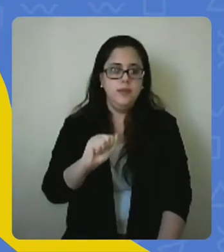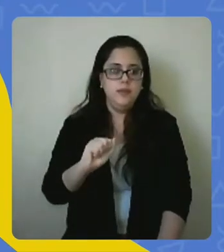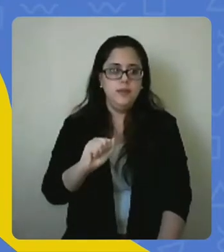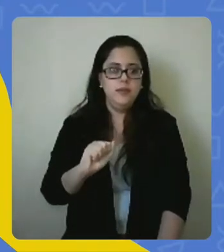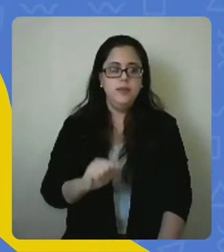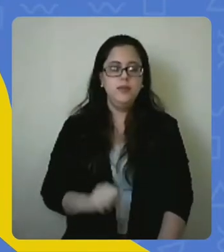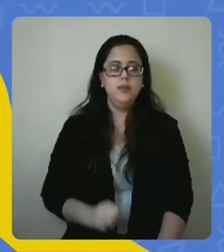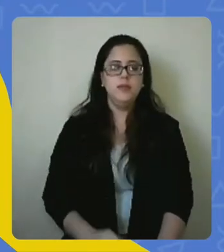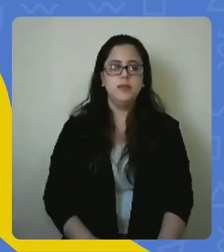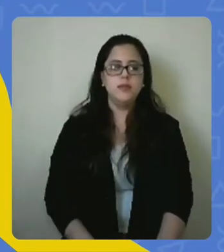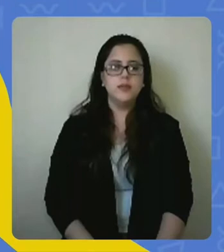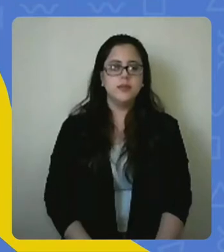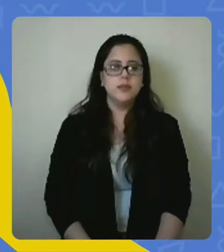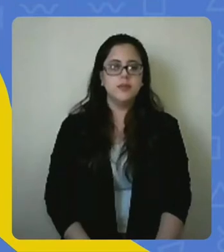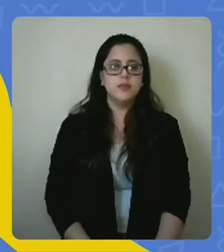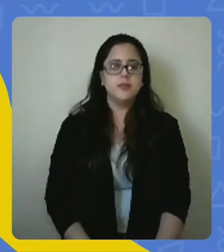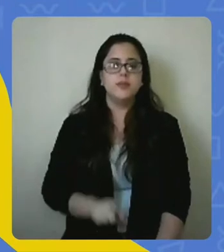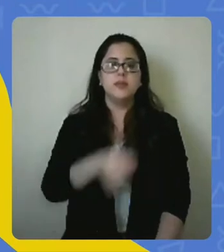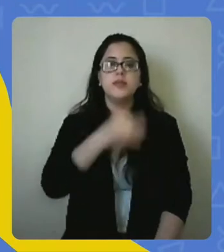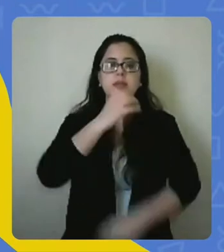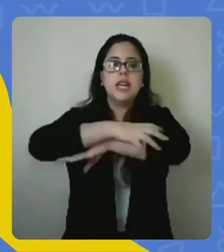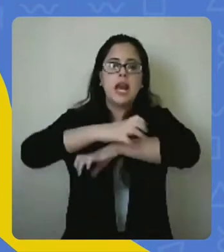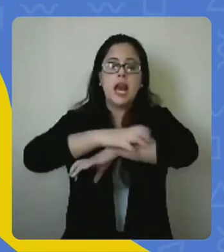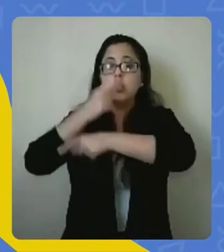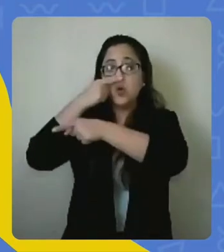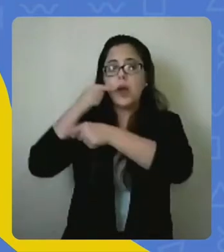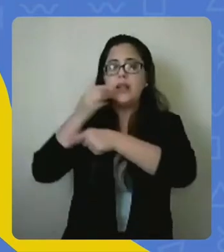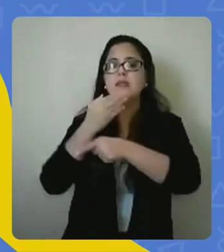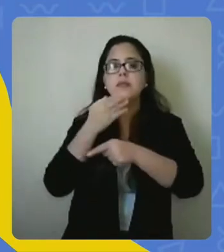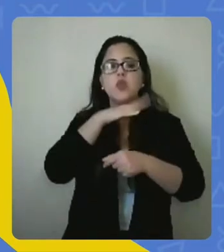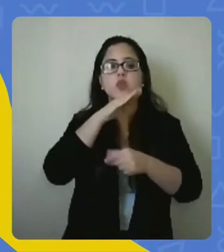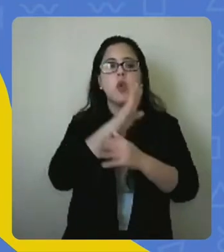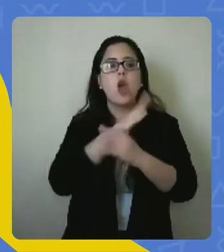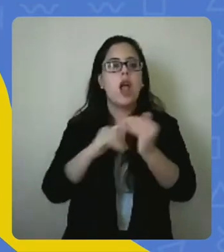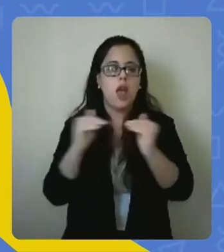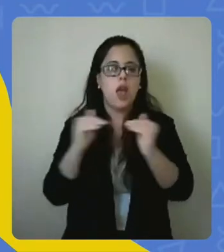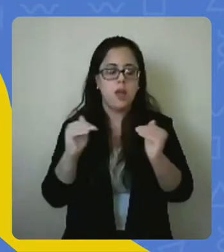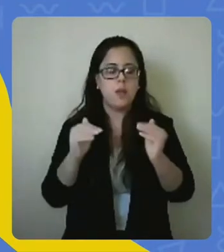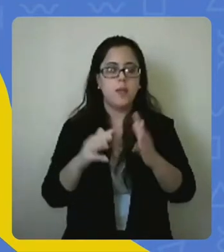misma cantidad. Él también ocupó la misma. Muy bien.